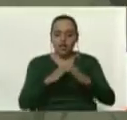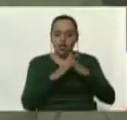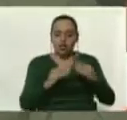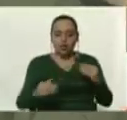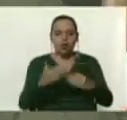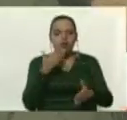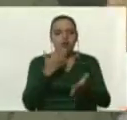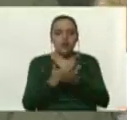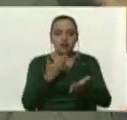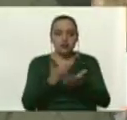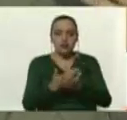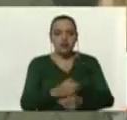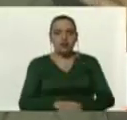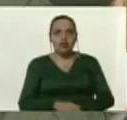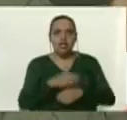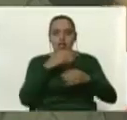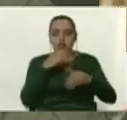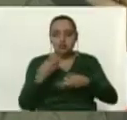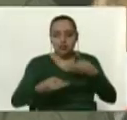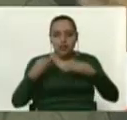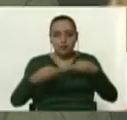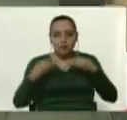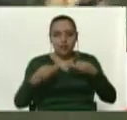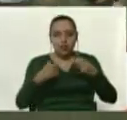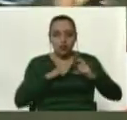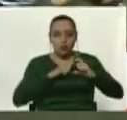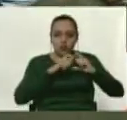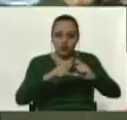agradecimiento de siempre, desde el corazón.